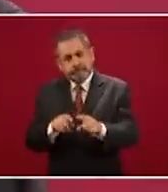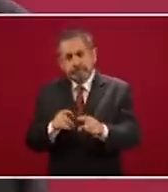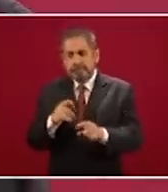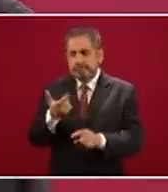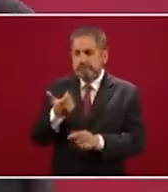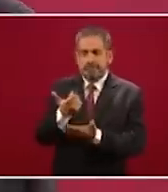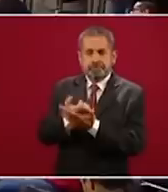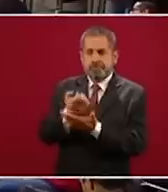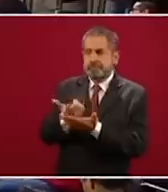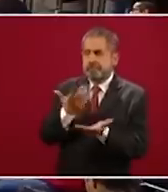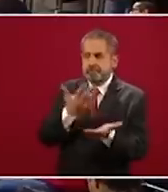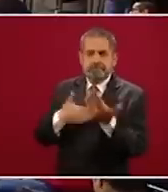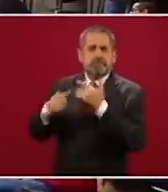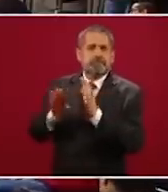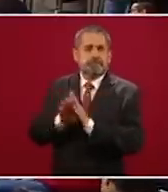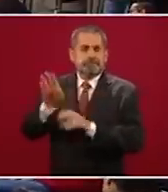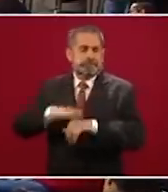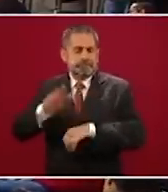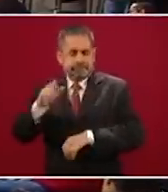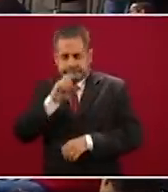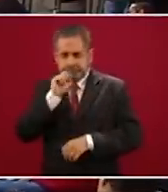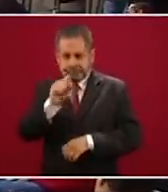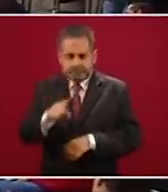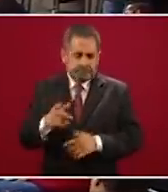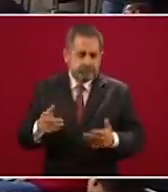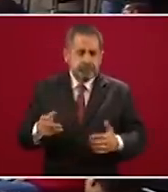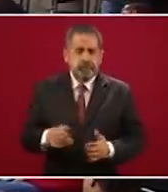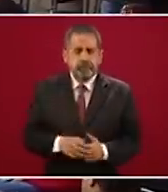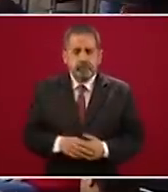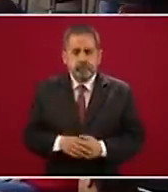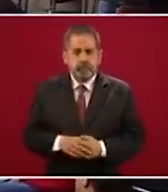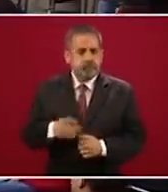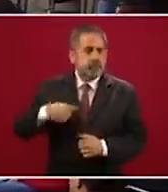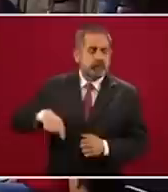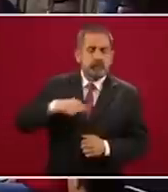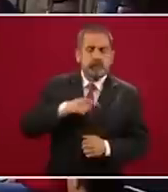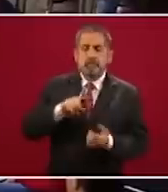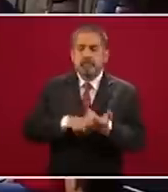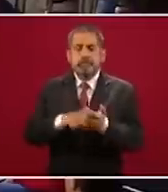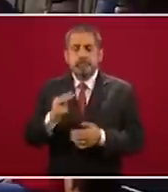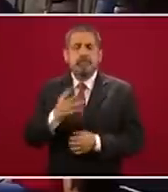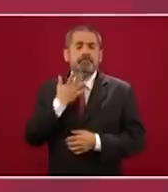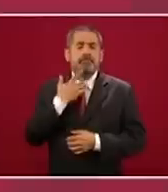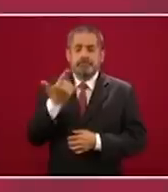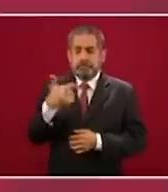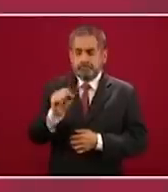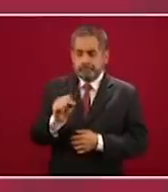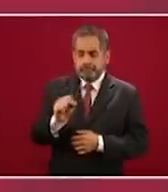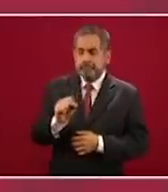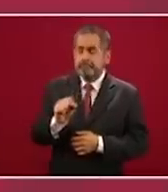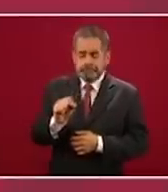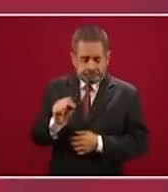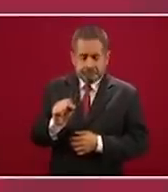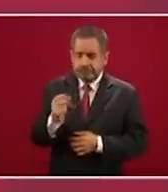desarrollo económico. Lo mismo el que contemos con gas, por ejemplo,